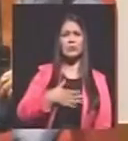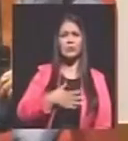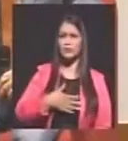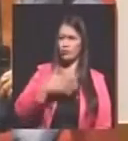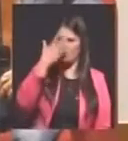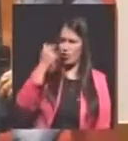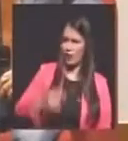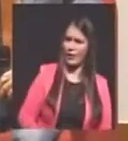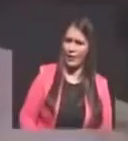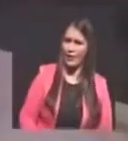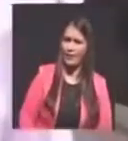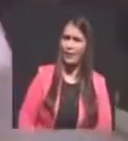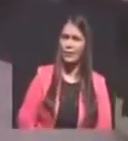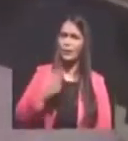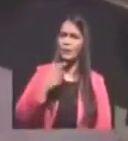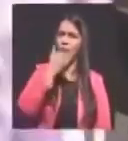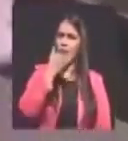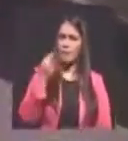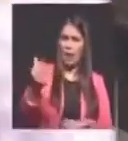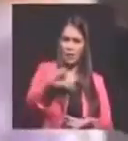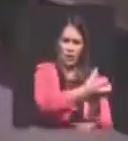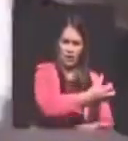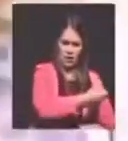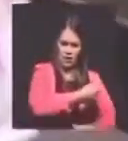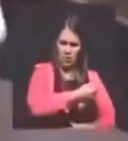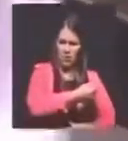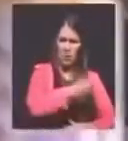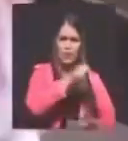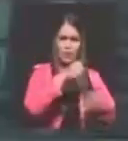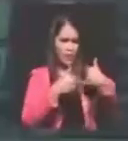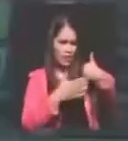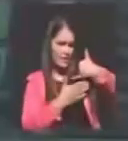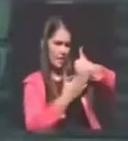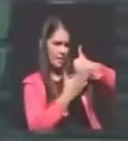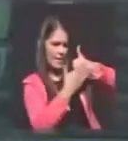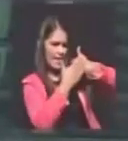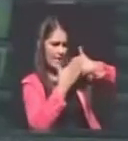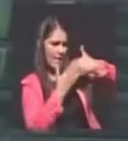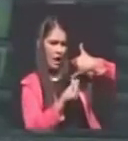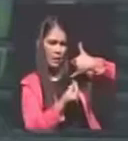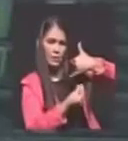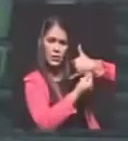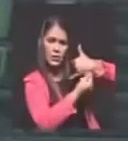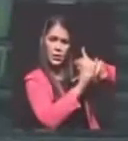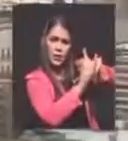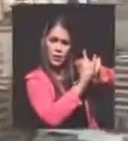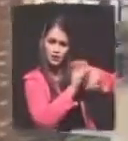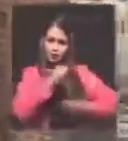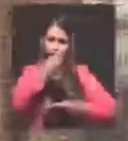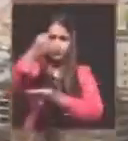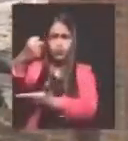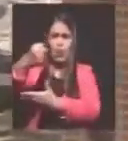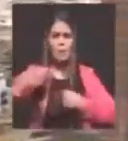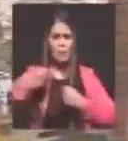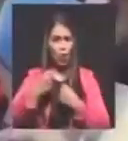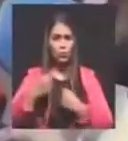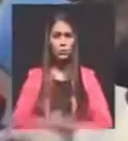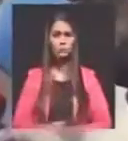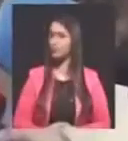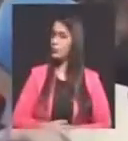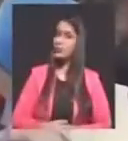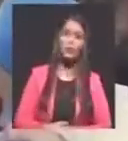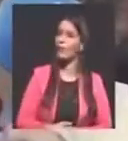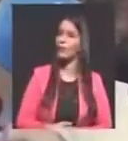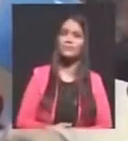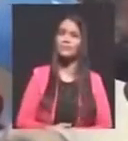como una idea desesperada que los recursos de las regalías departamentales se giren directamente a Colciencias en Bogotá.